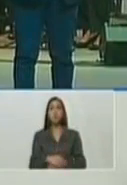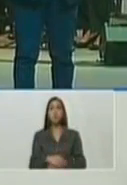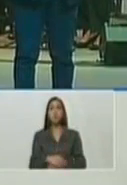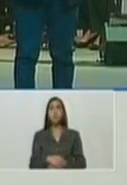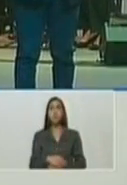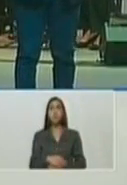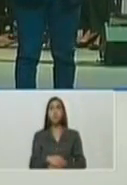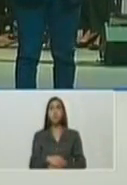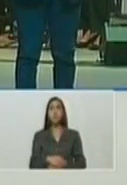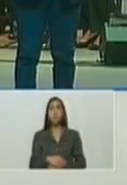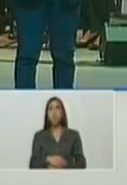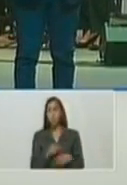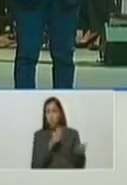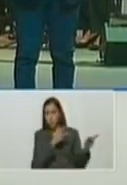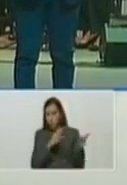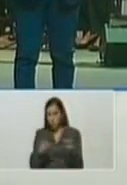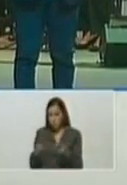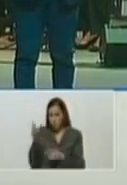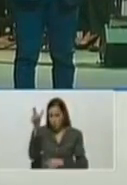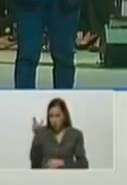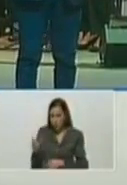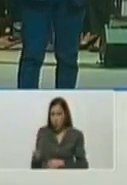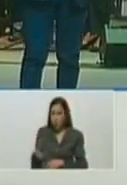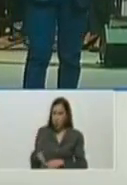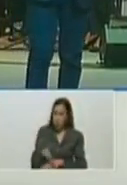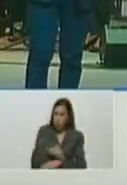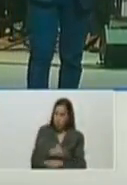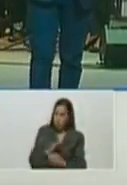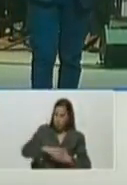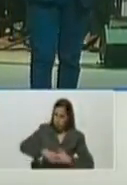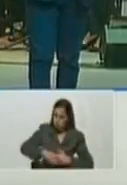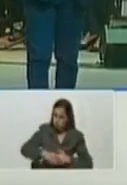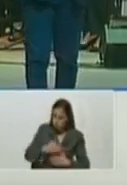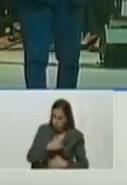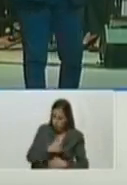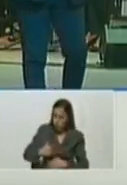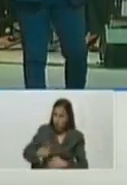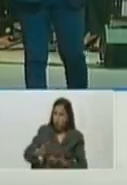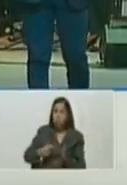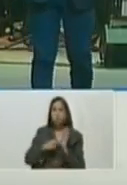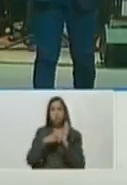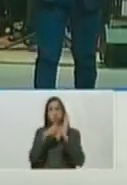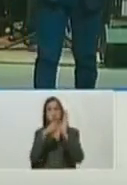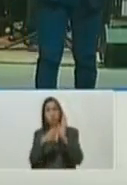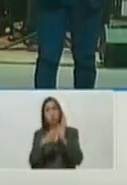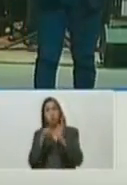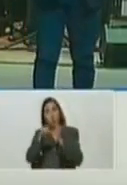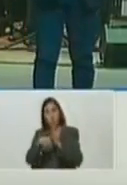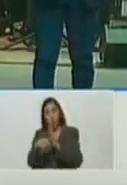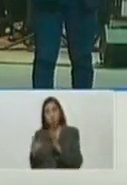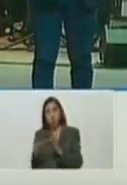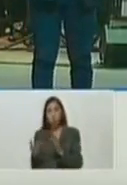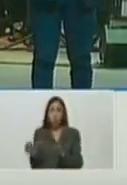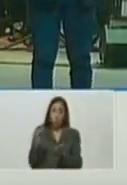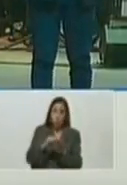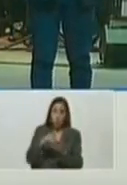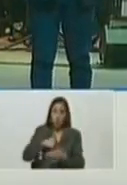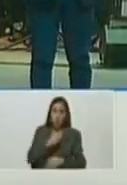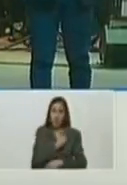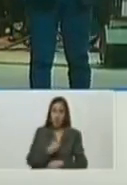Ernesto. Tienes un invitado ahí. Si lo pusiste porque lo quieres presentar, te doy el pase para que lo presente y después me lo regresa. Adelante,